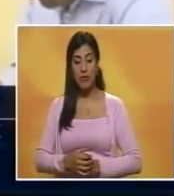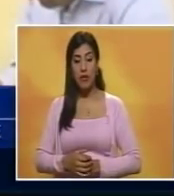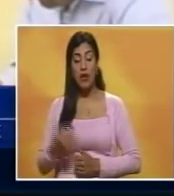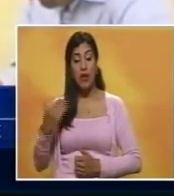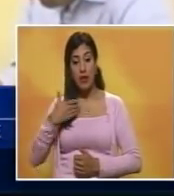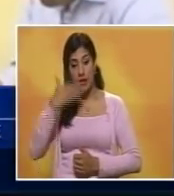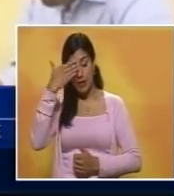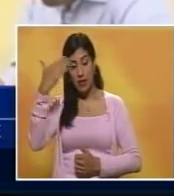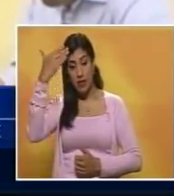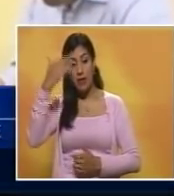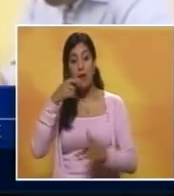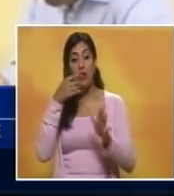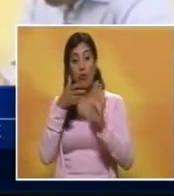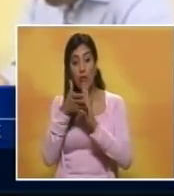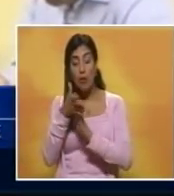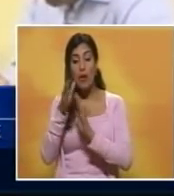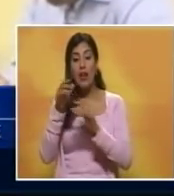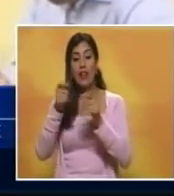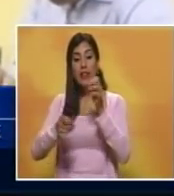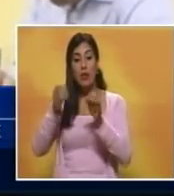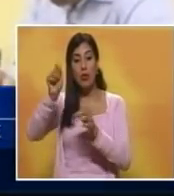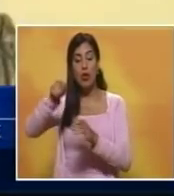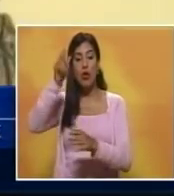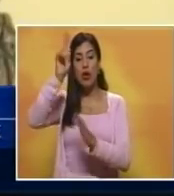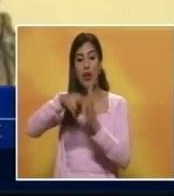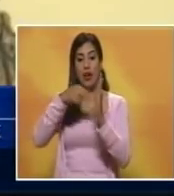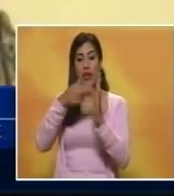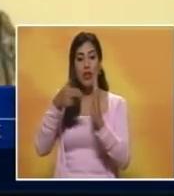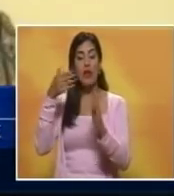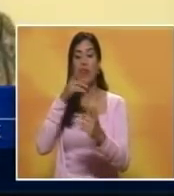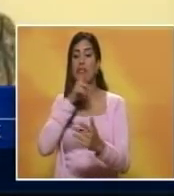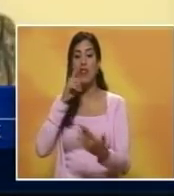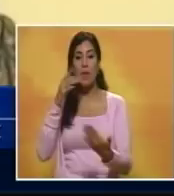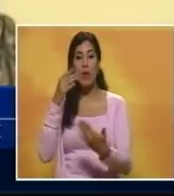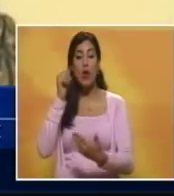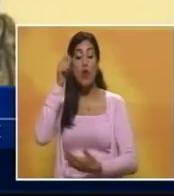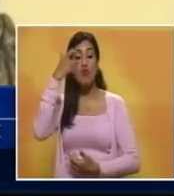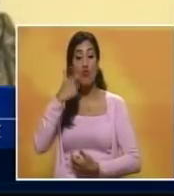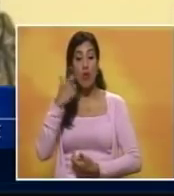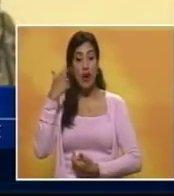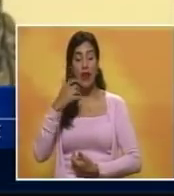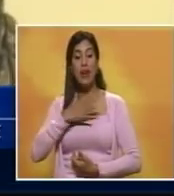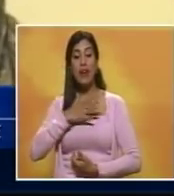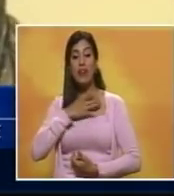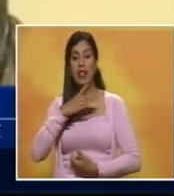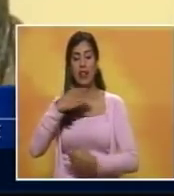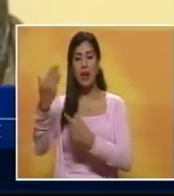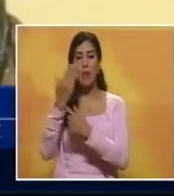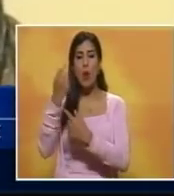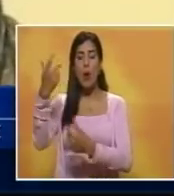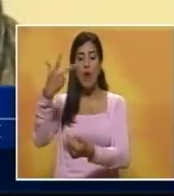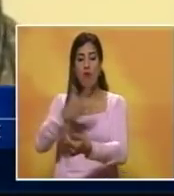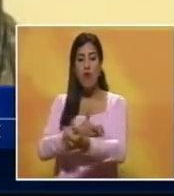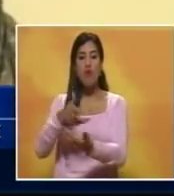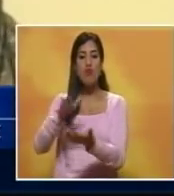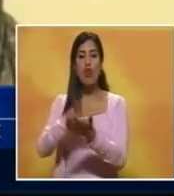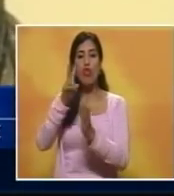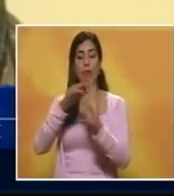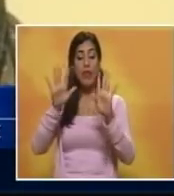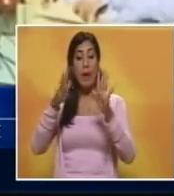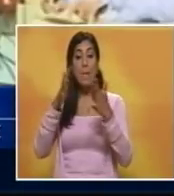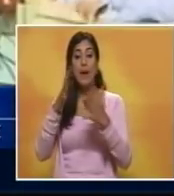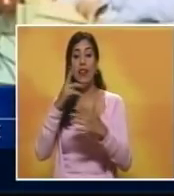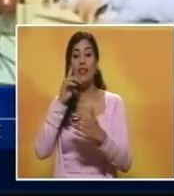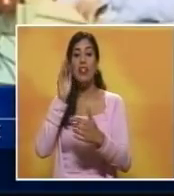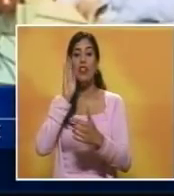En Pakistán, el Tribunal Supremo anuló la sentencia de Asia Bibi, una mujer cristiana condenada a muerte en 2010 por su